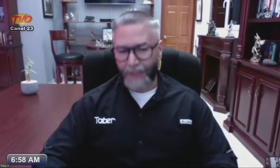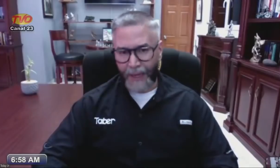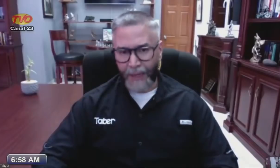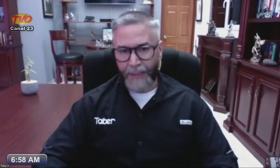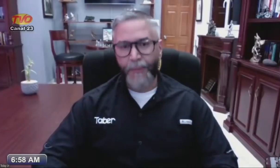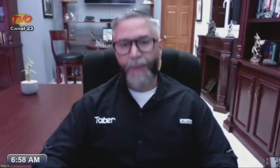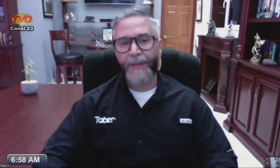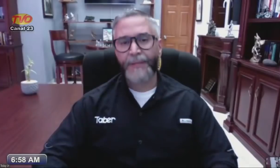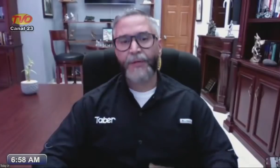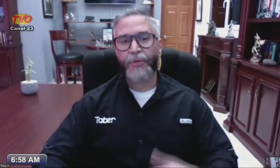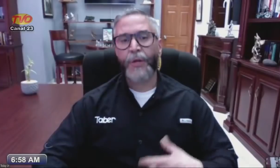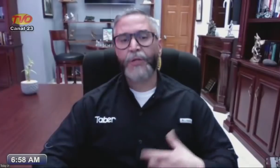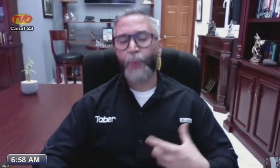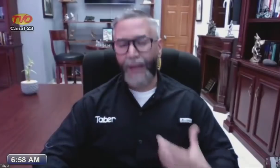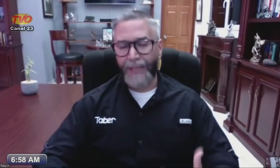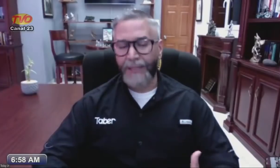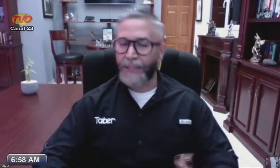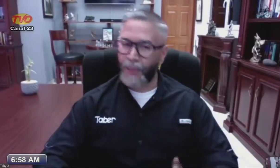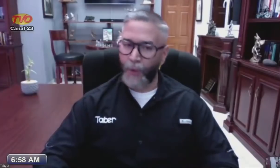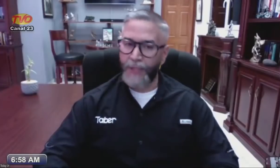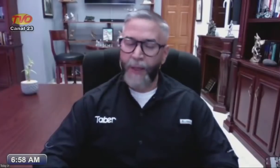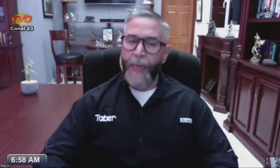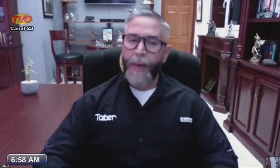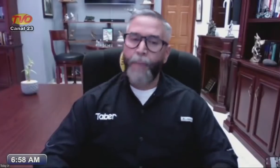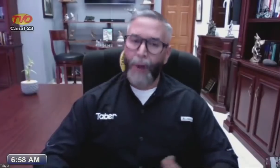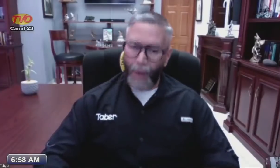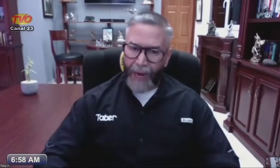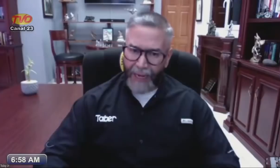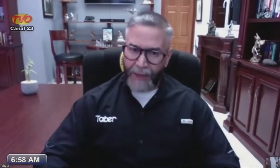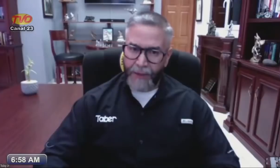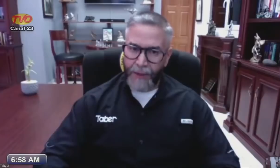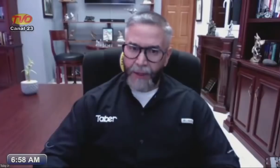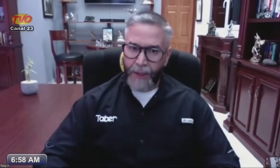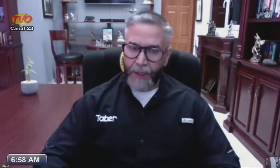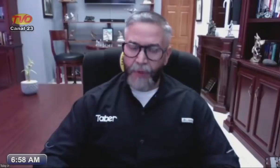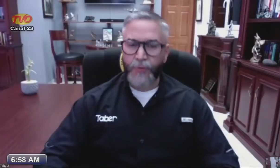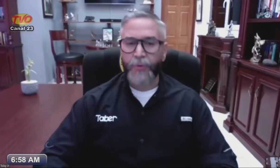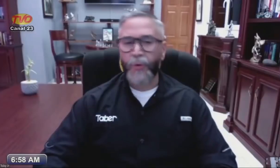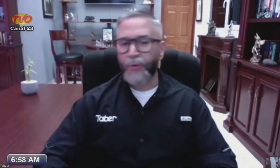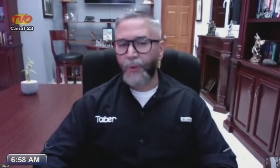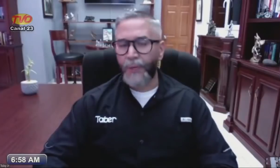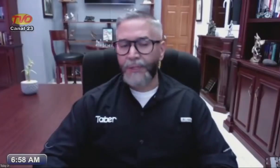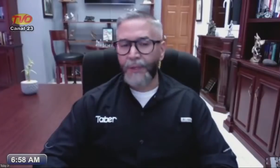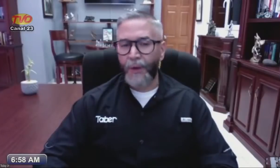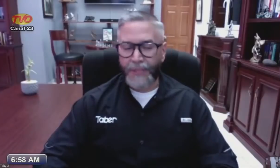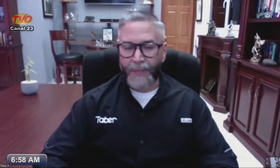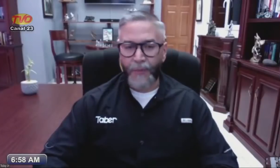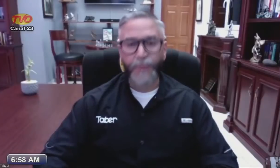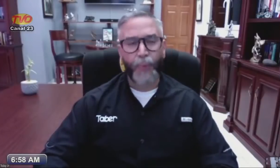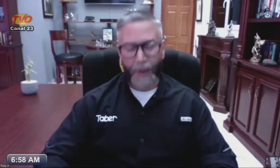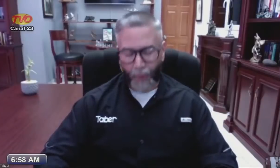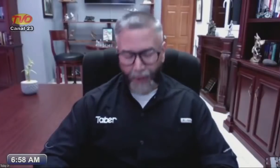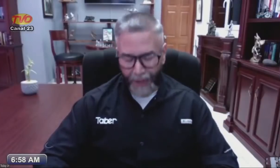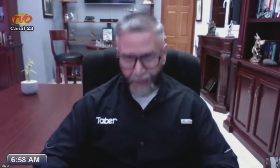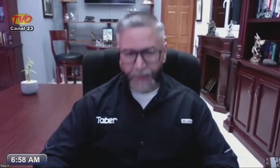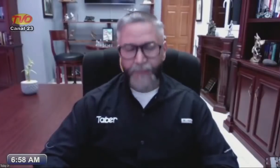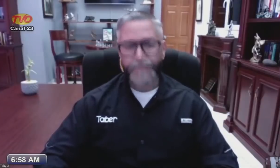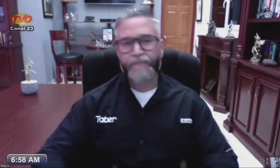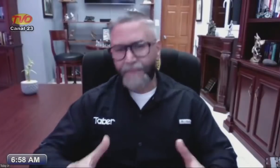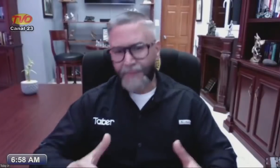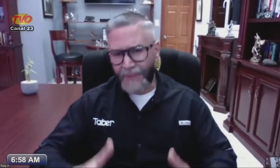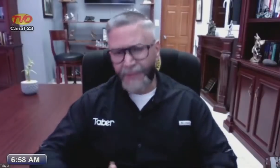obligado a cerrar simplemente se nos dio las sugerencias y señores por amor a la gente y nosotros josé luís lo hicimos por amor a la